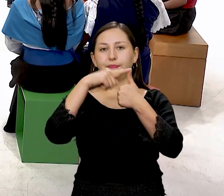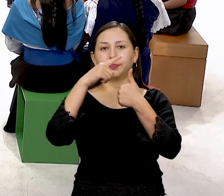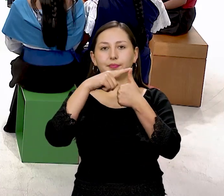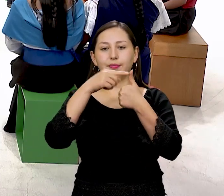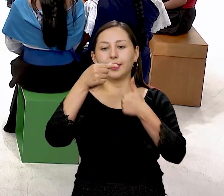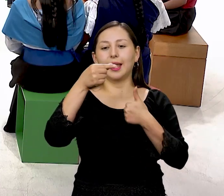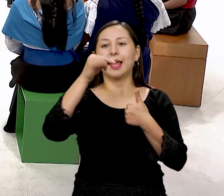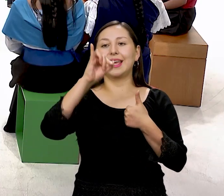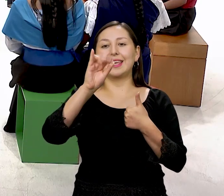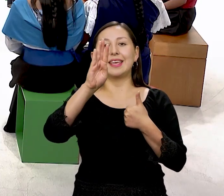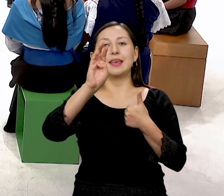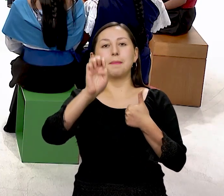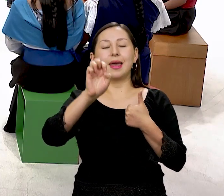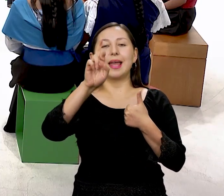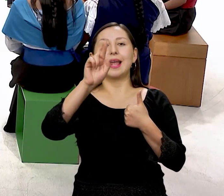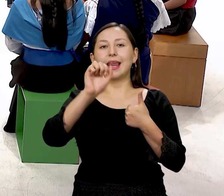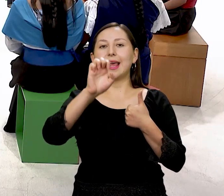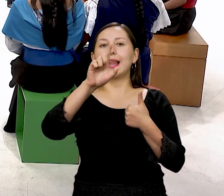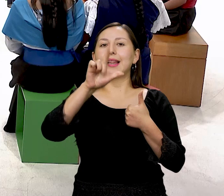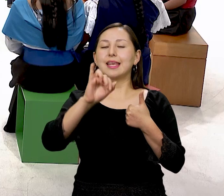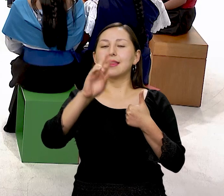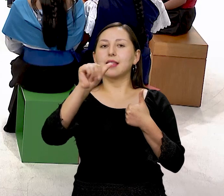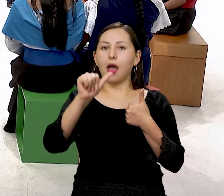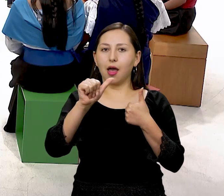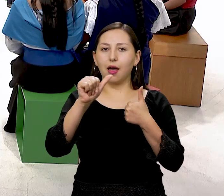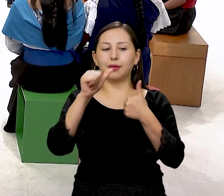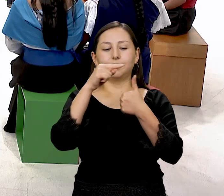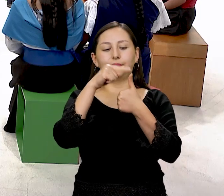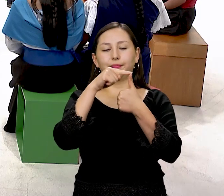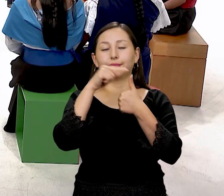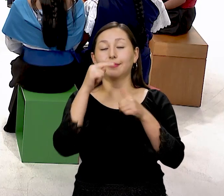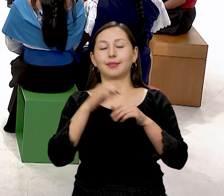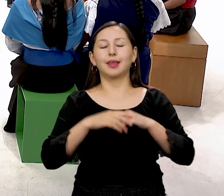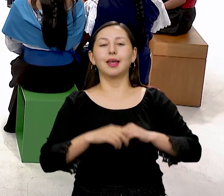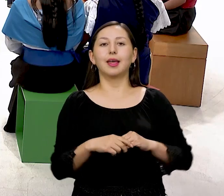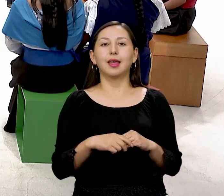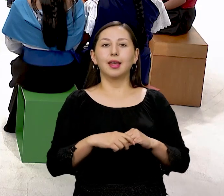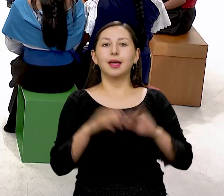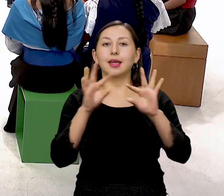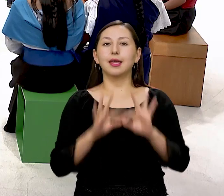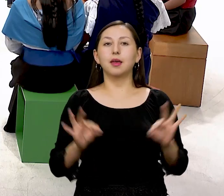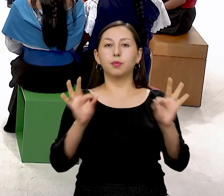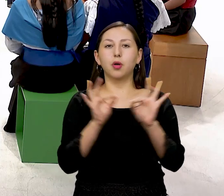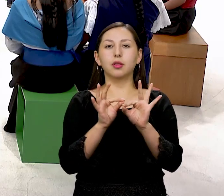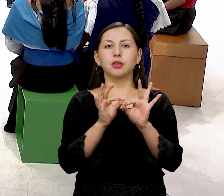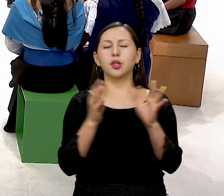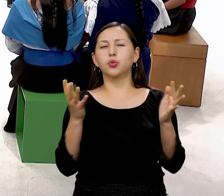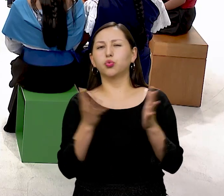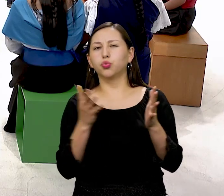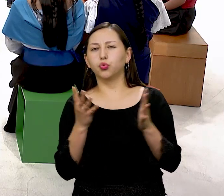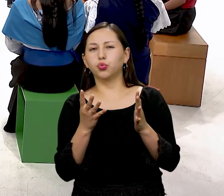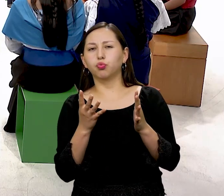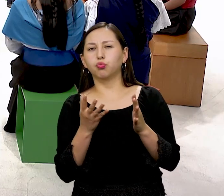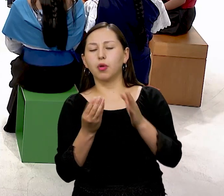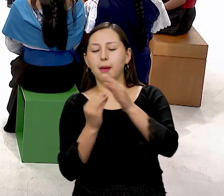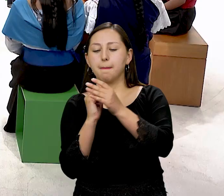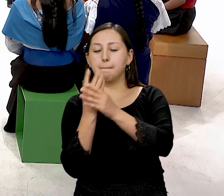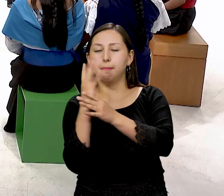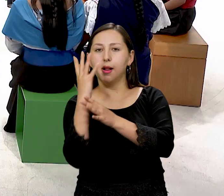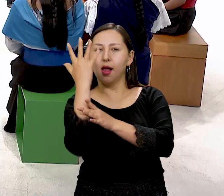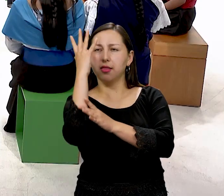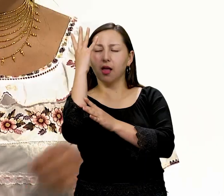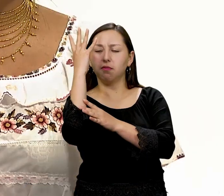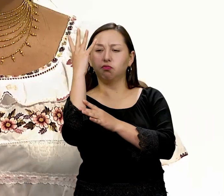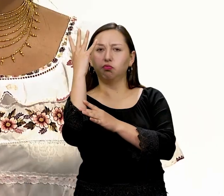hormonas tenemos una denominada giberelina. ¿Ya? Esta giberelina se la conoce porque se la puede obtener tanto de